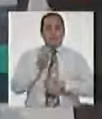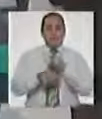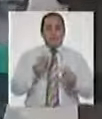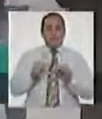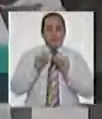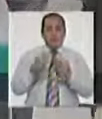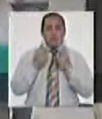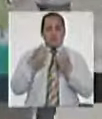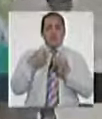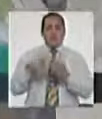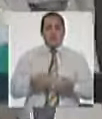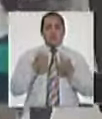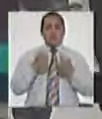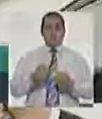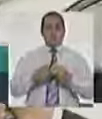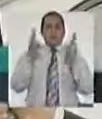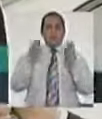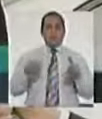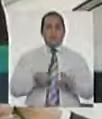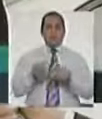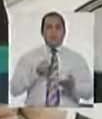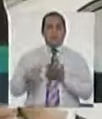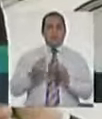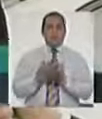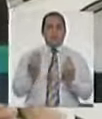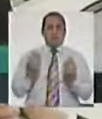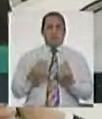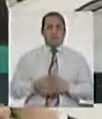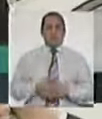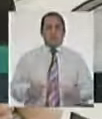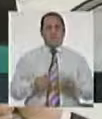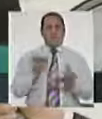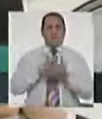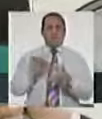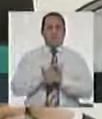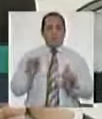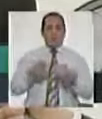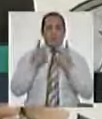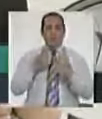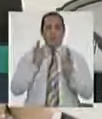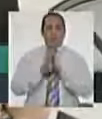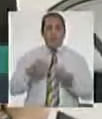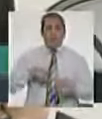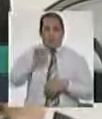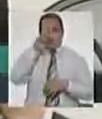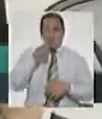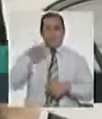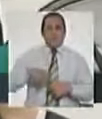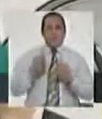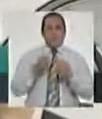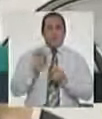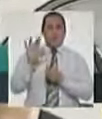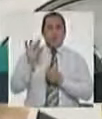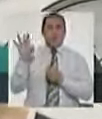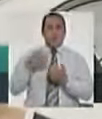mantiene diferentes posturas sobre el tema. Un gasto indebido que no ha contemplado que el Perú necesita dinero para otras inversiones